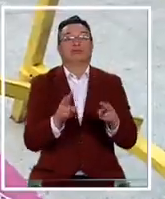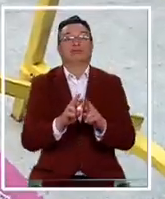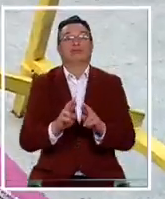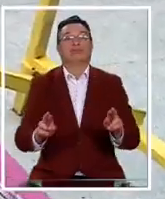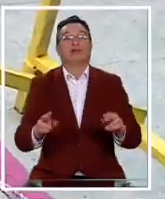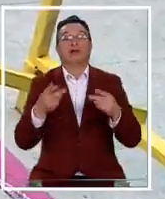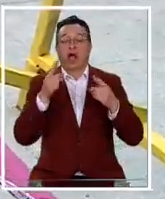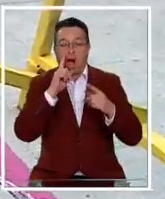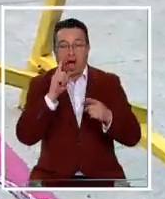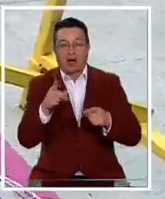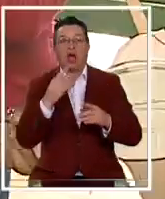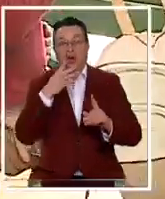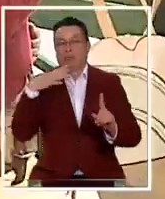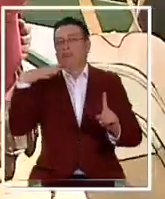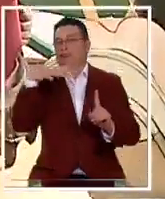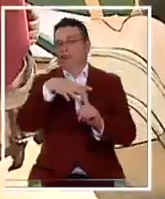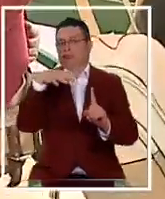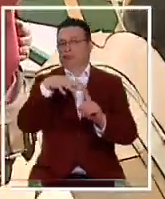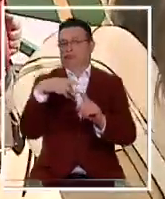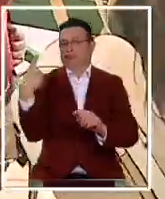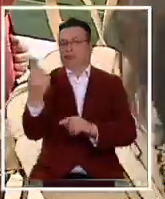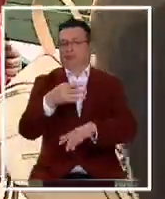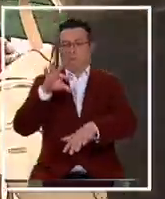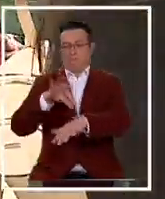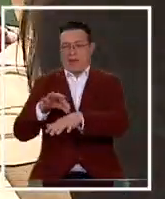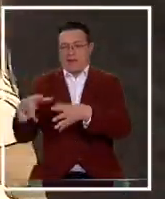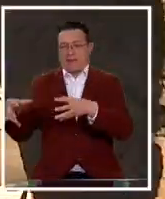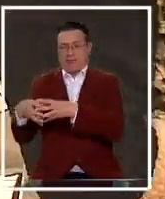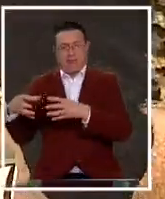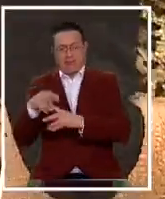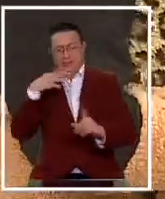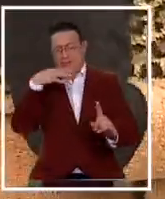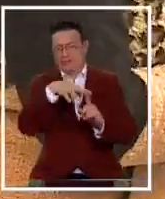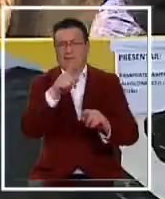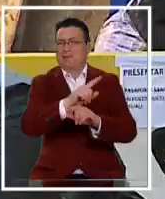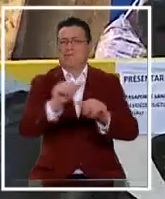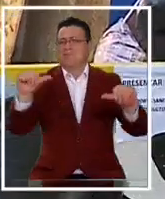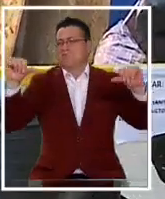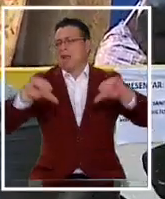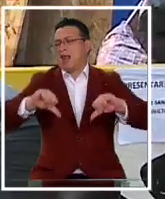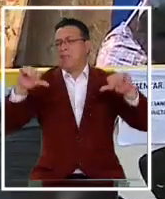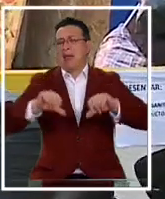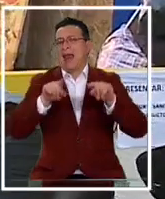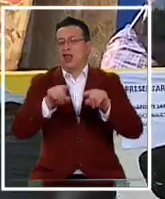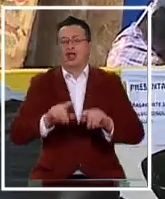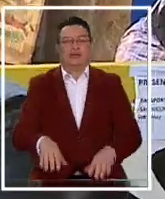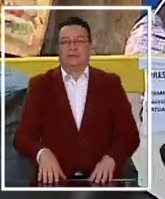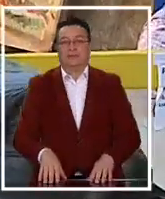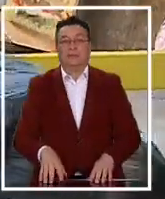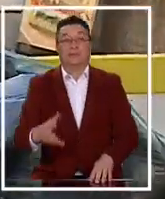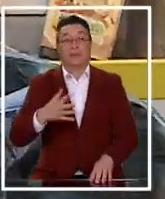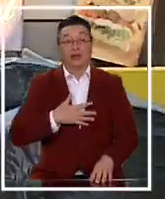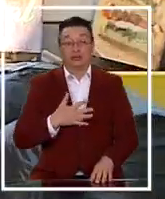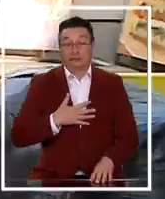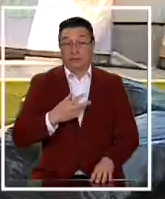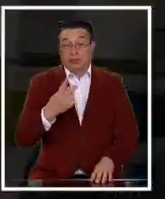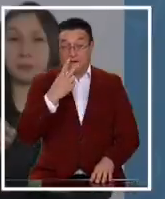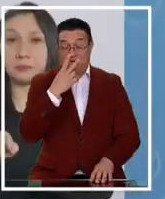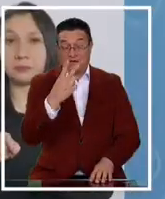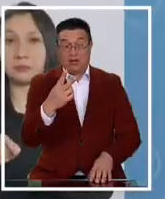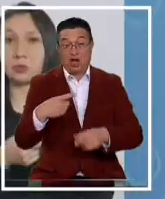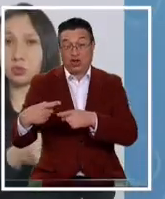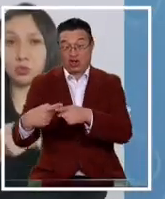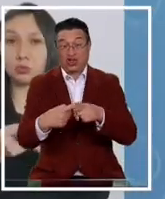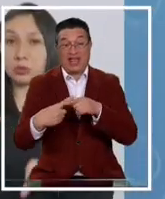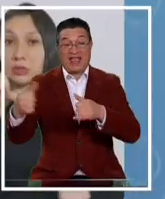en medio de las críticas de sociedades médicas que cuestionan su implementación. Yo veo las